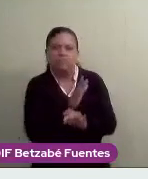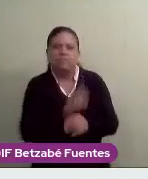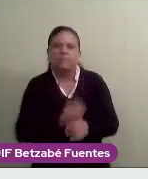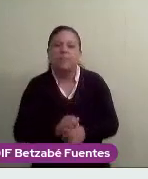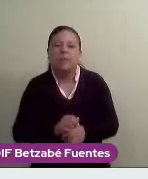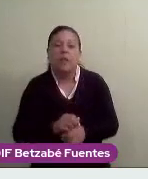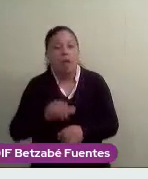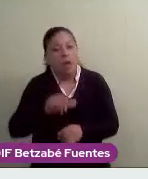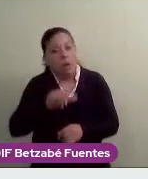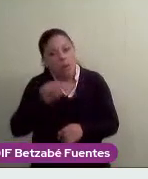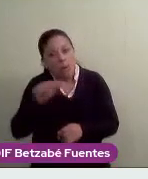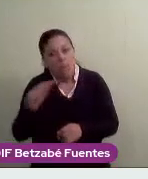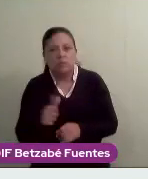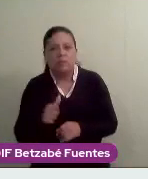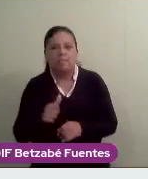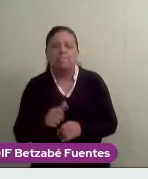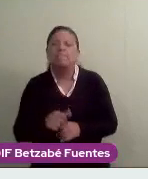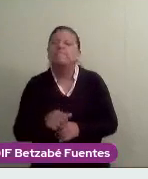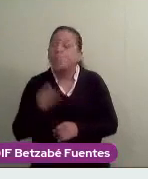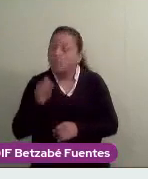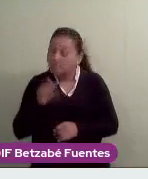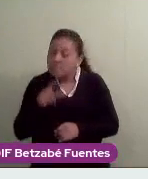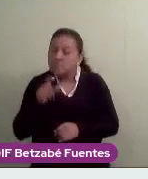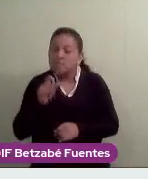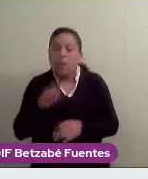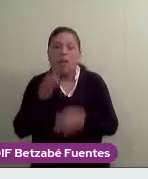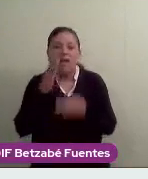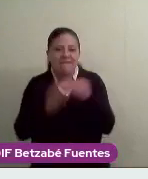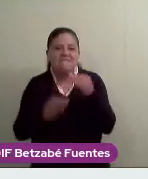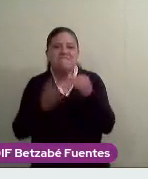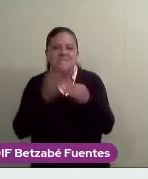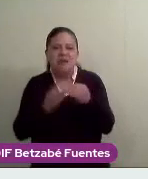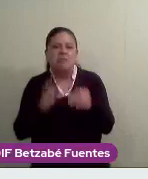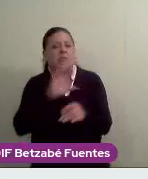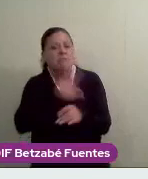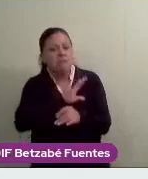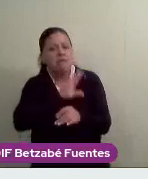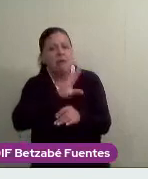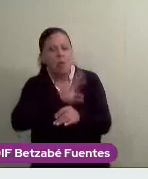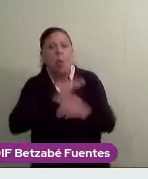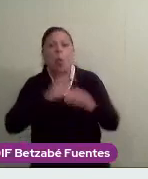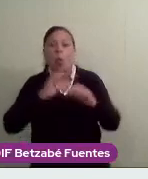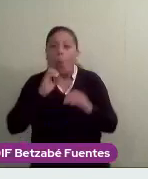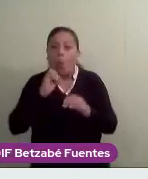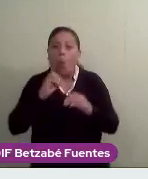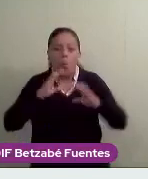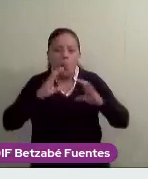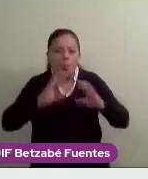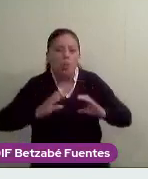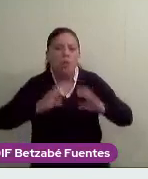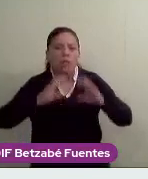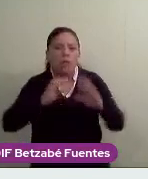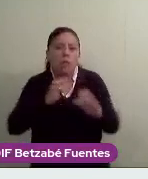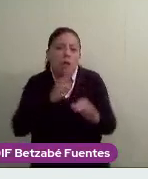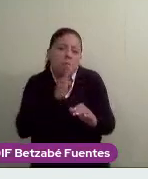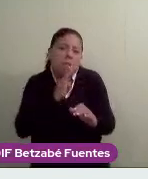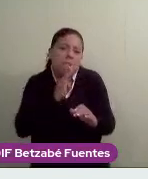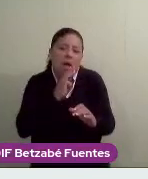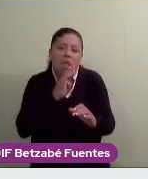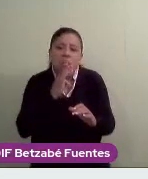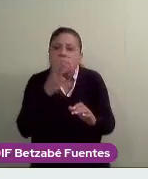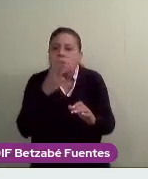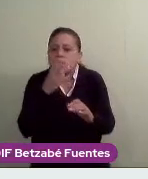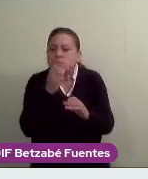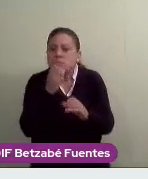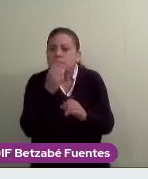Por supuesto, la carencia afectiva, como les mencionaba, o la falta de cuidado maternal durante los 2 o 3 primeros años de vida es un factor que